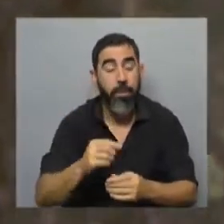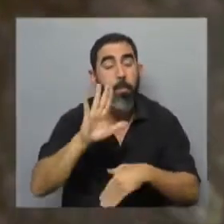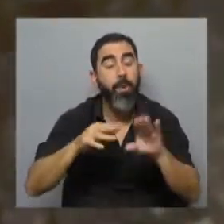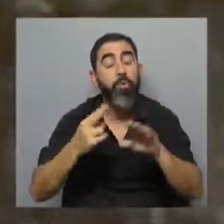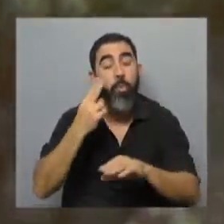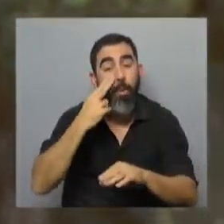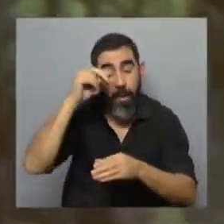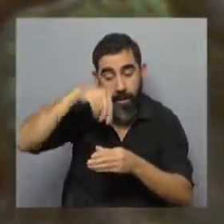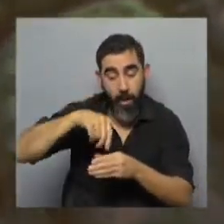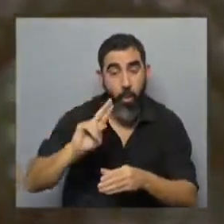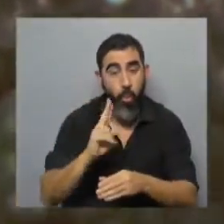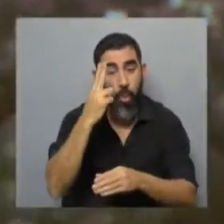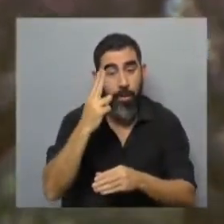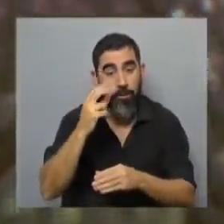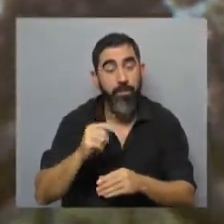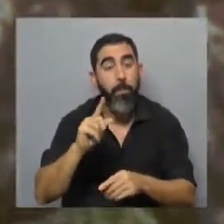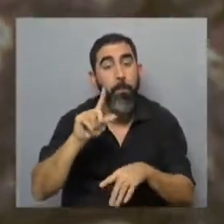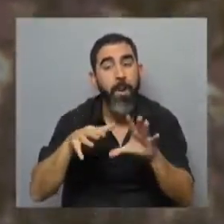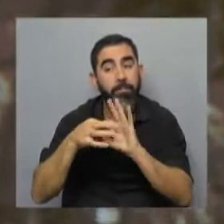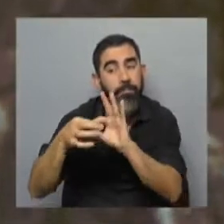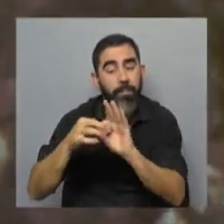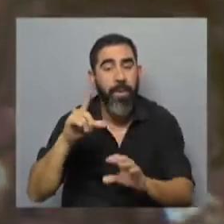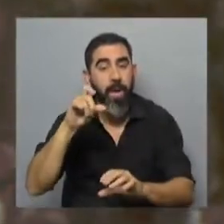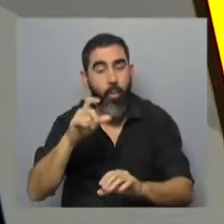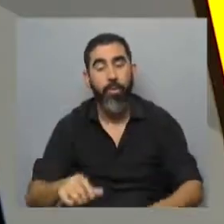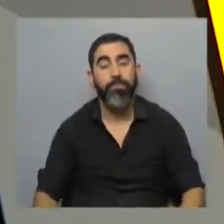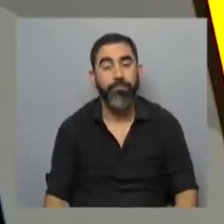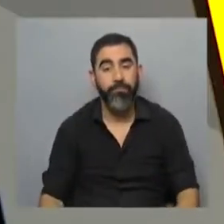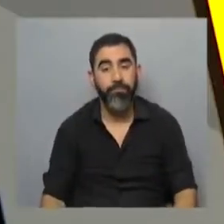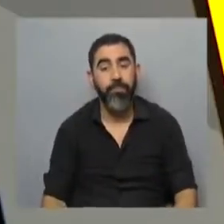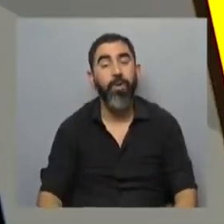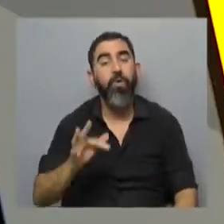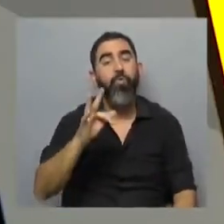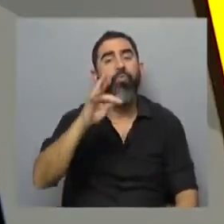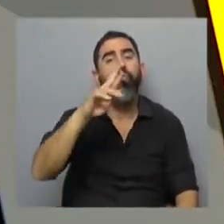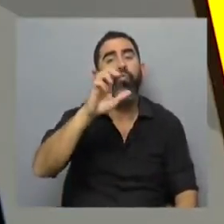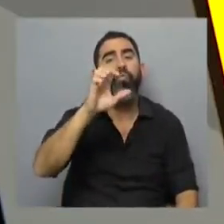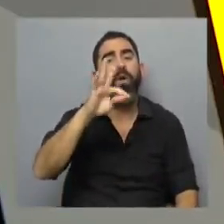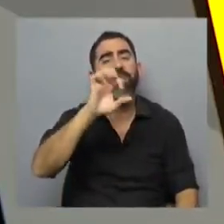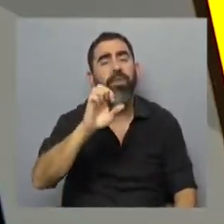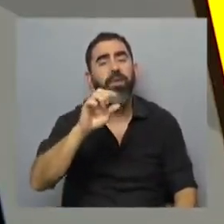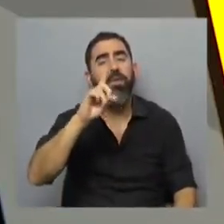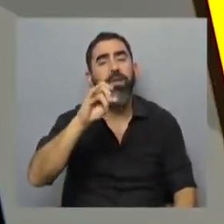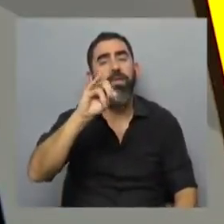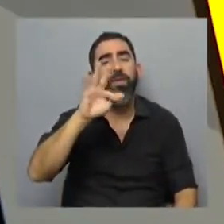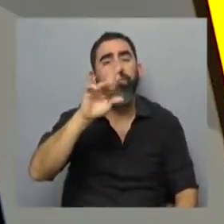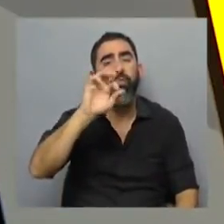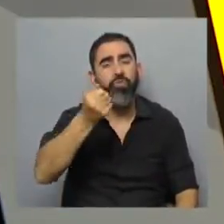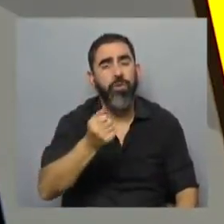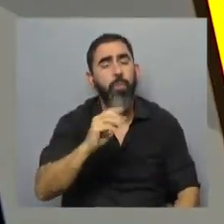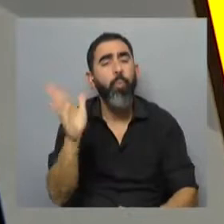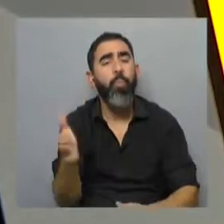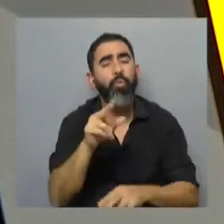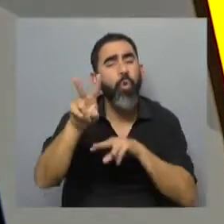problema lo tenemos adentro y en la cuenca donde más dependemos. Es nuestro. Fuentes difusas, lo que tiene que ver con la producción agrícola.